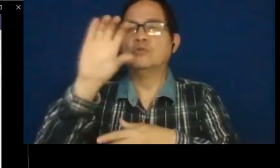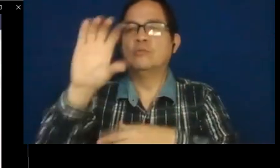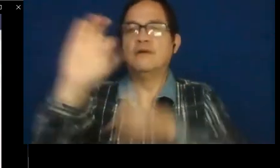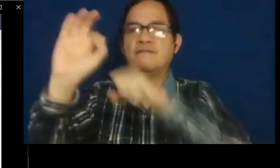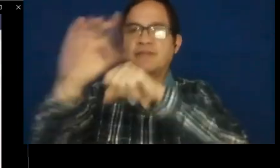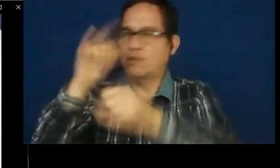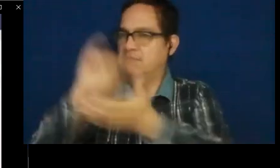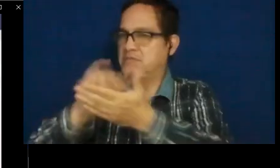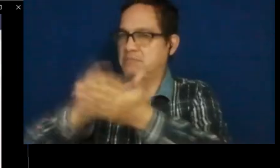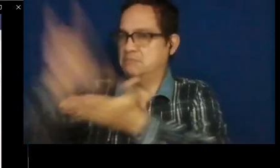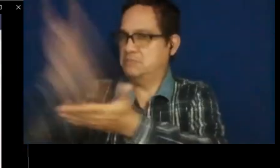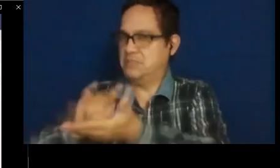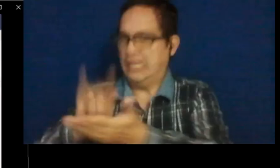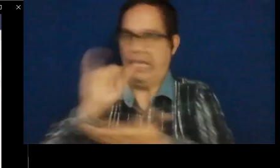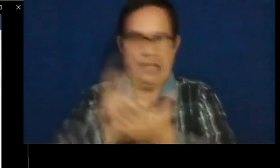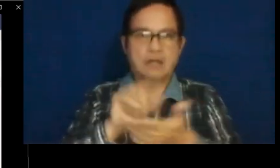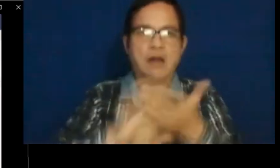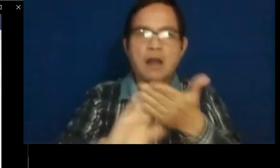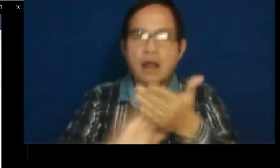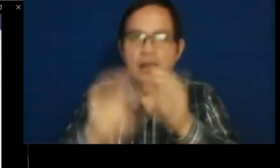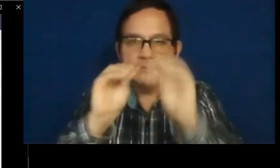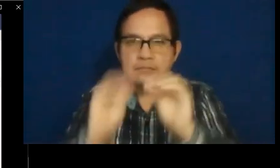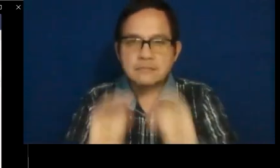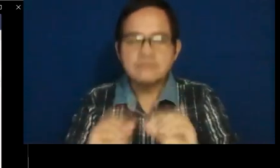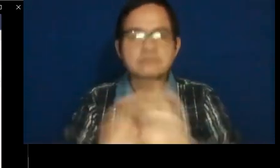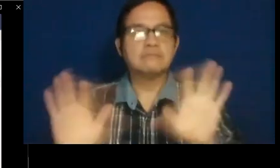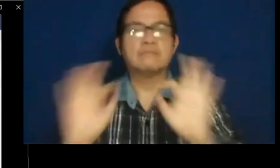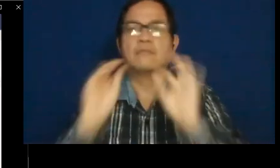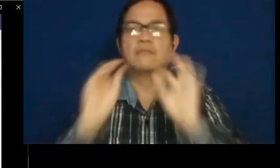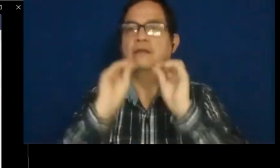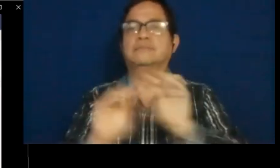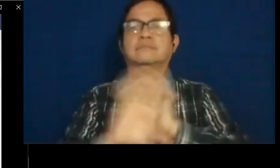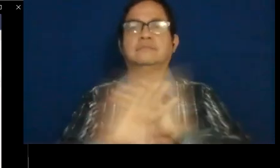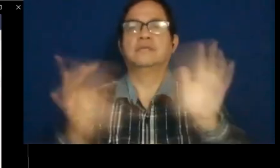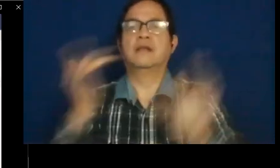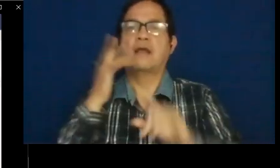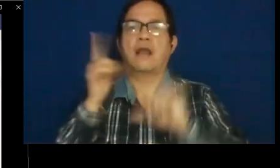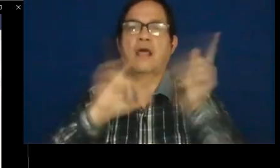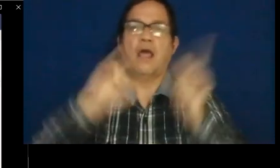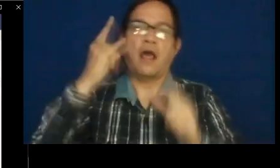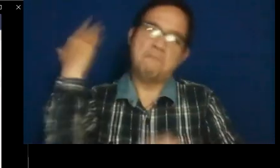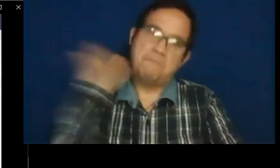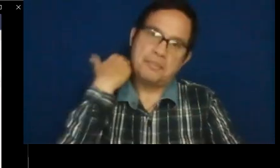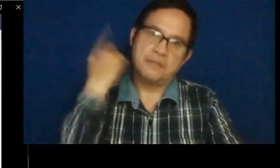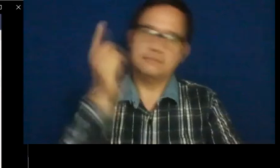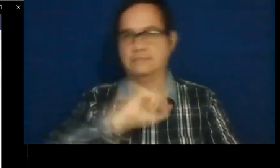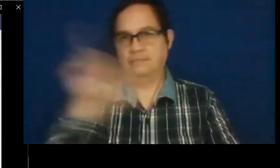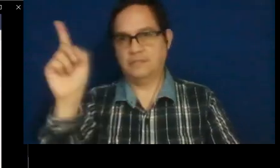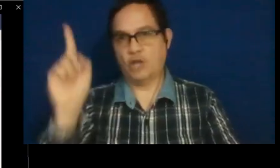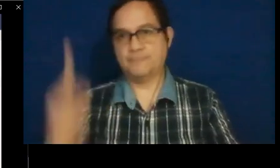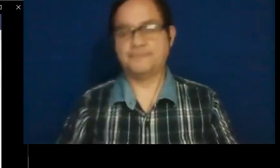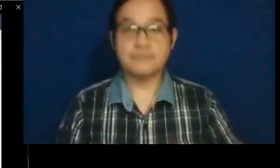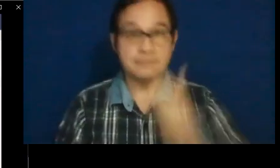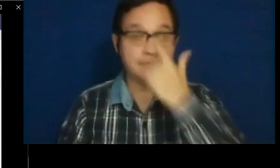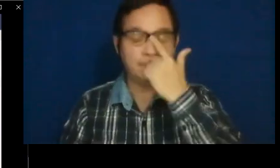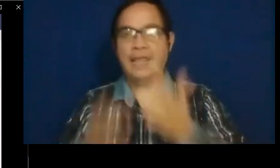Entonces de una vez la dejo aquí organizada para que no tengamos dificultades. Bien, listo. Entonces